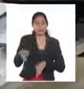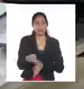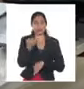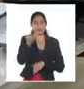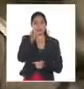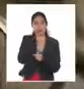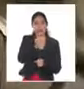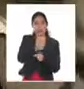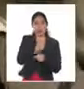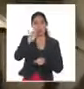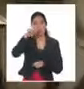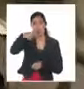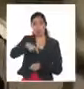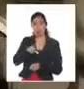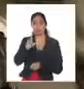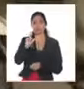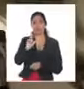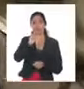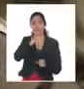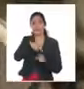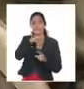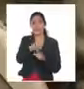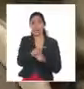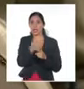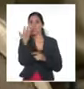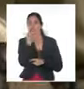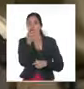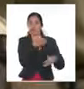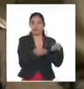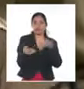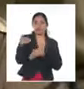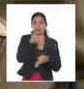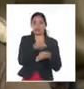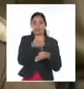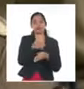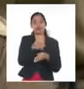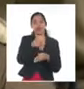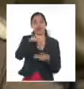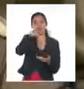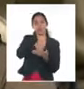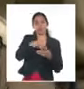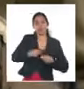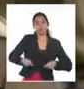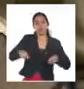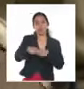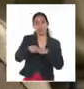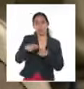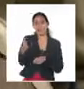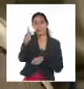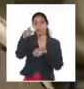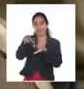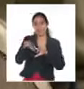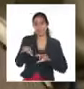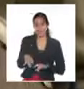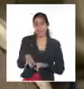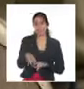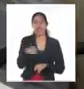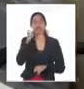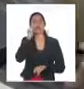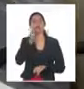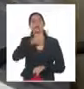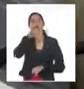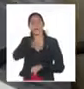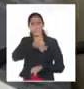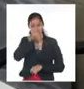Jóvenes Comunistas estuvo también en la mira de los integrantes del Comité Central. La primera secretaria de la organización explicó que se trabaja